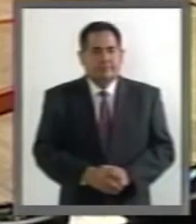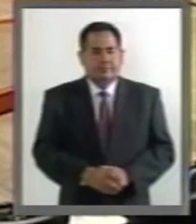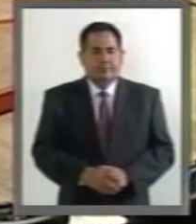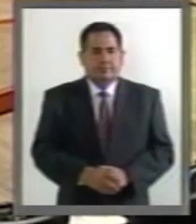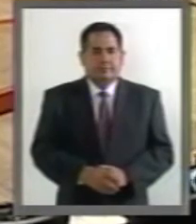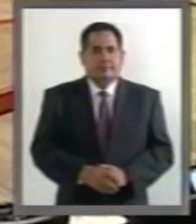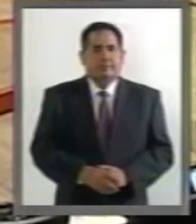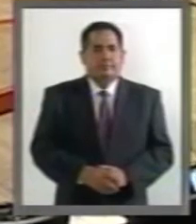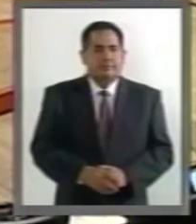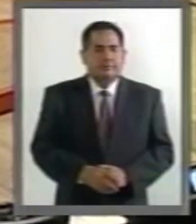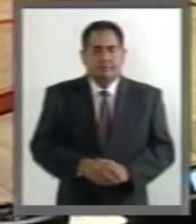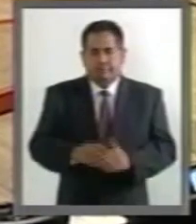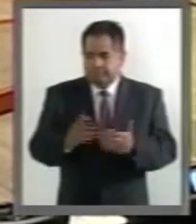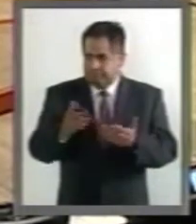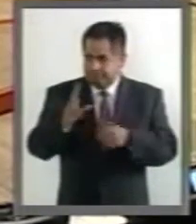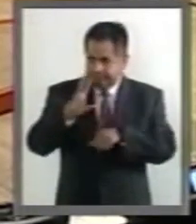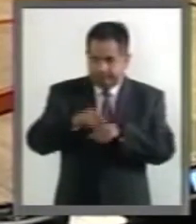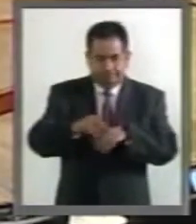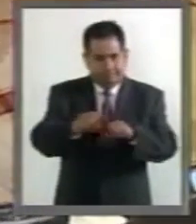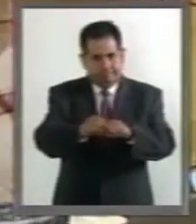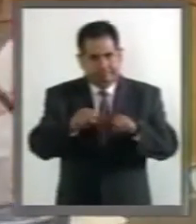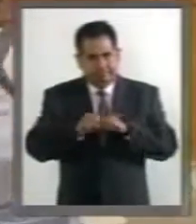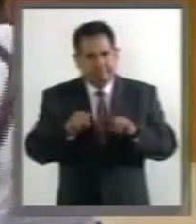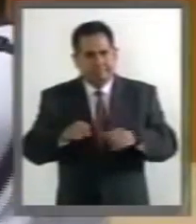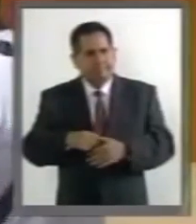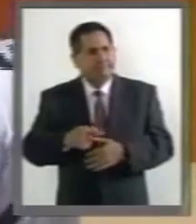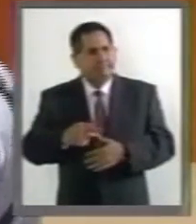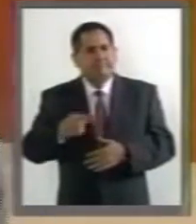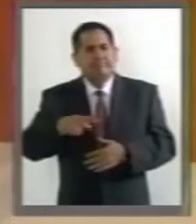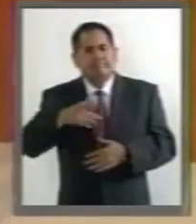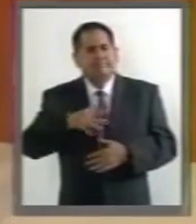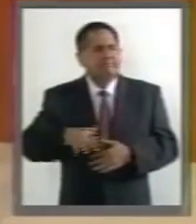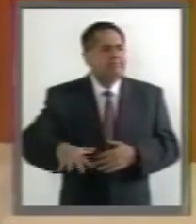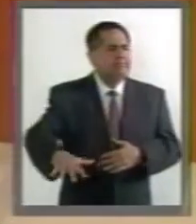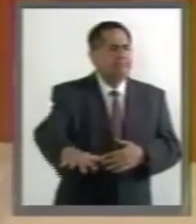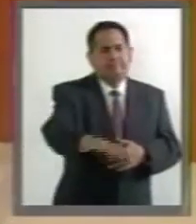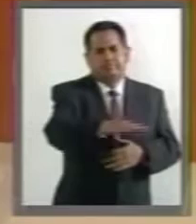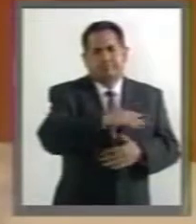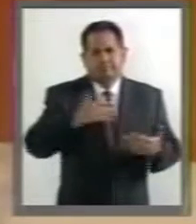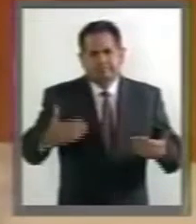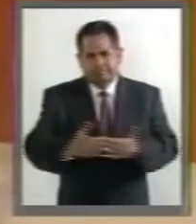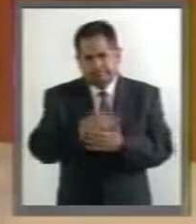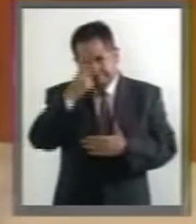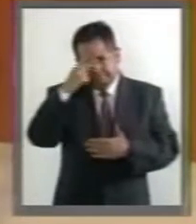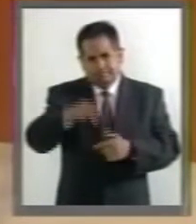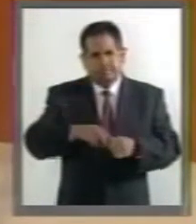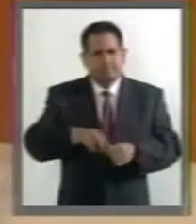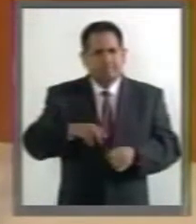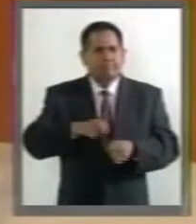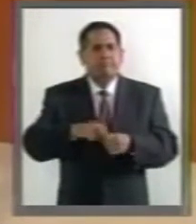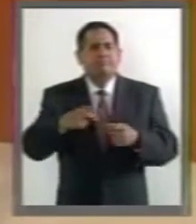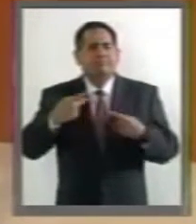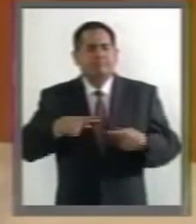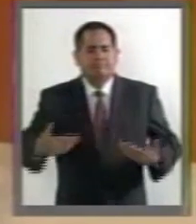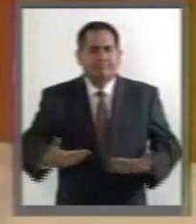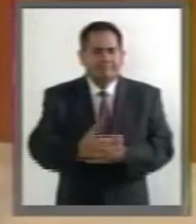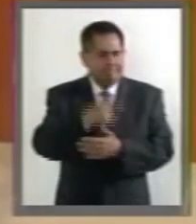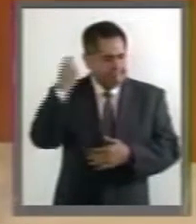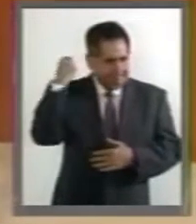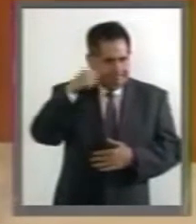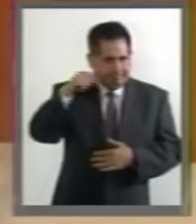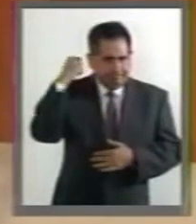Con la venia de la sala, al pueblo de México, al pueblo de Tabasco, con